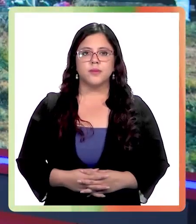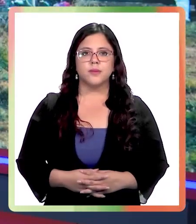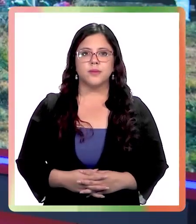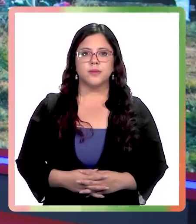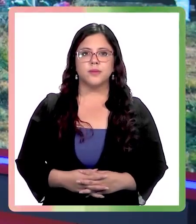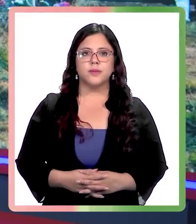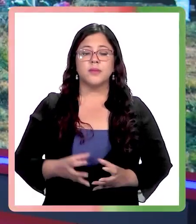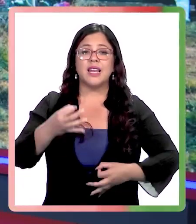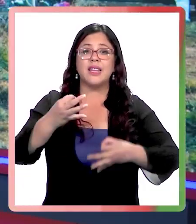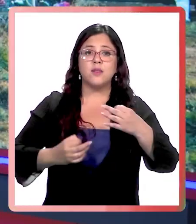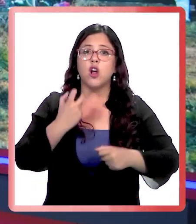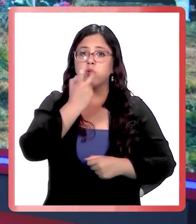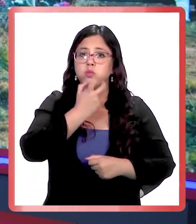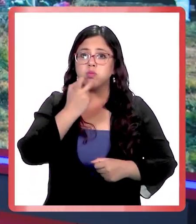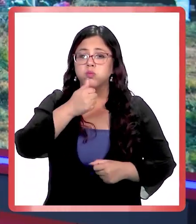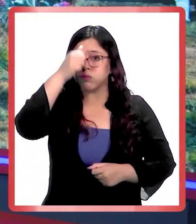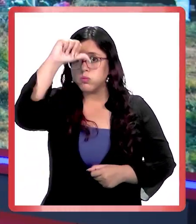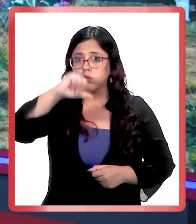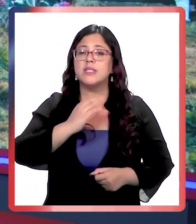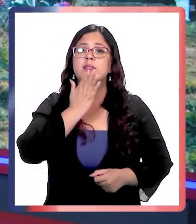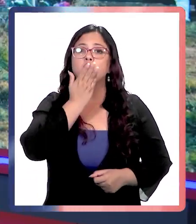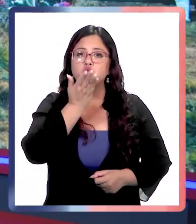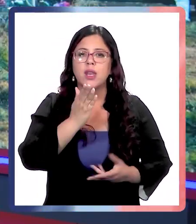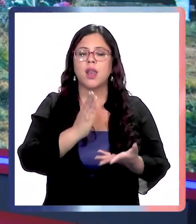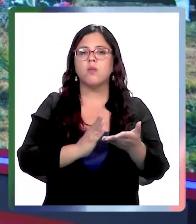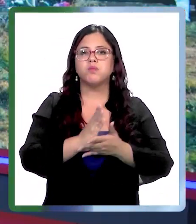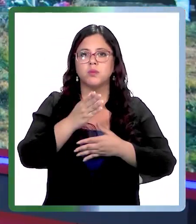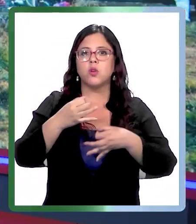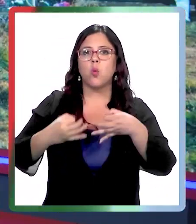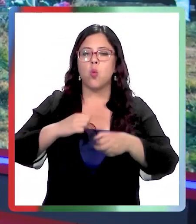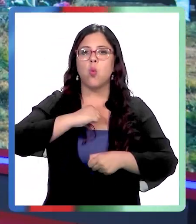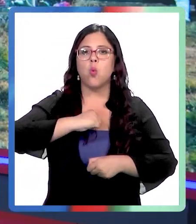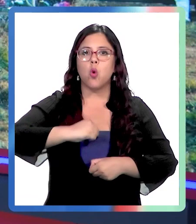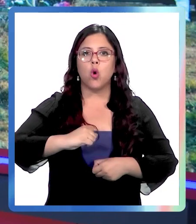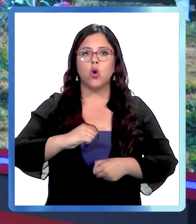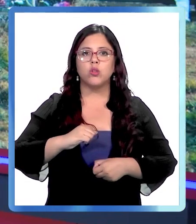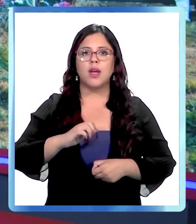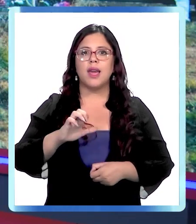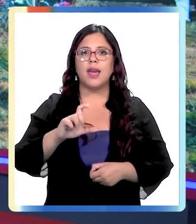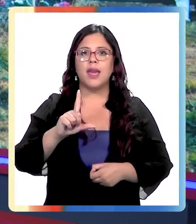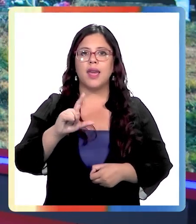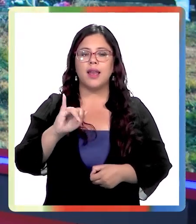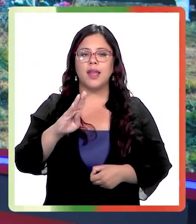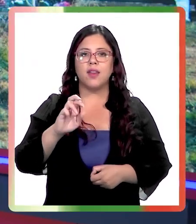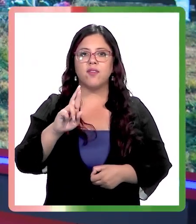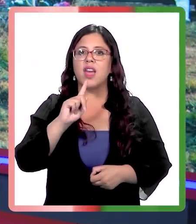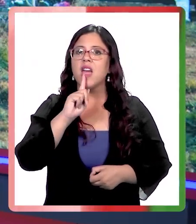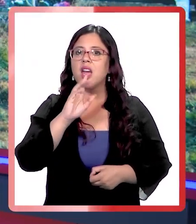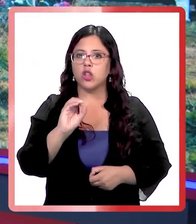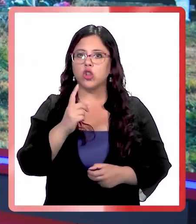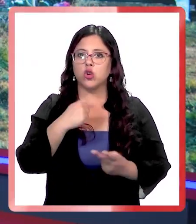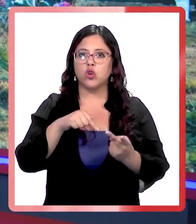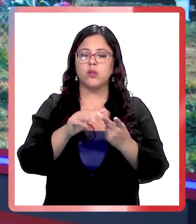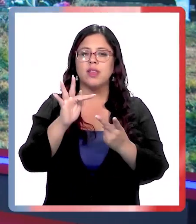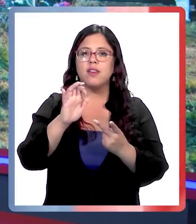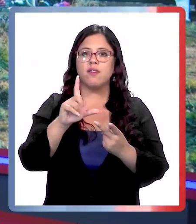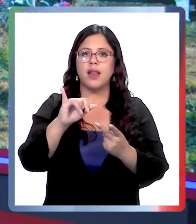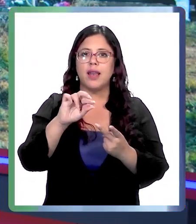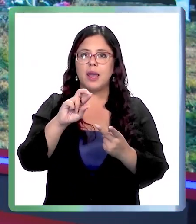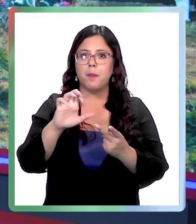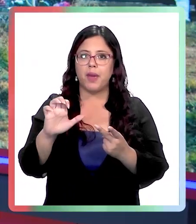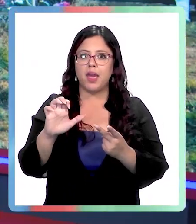Tribunal Oral en lo penal de Punta Arenas dio inicio al juicio en contra de Heriberto Carrasco Arce y Felipe Astorga